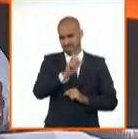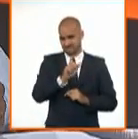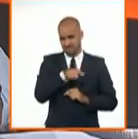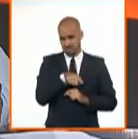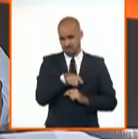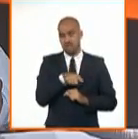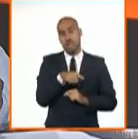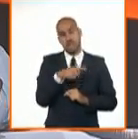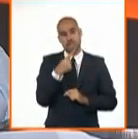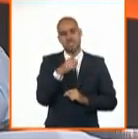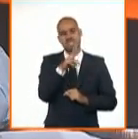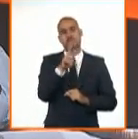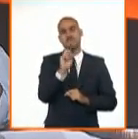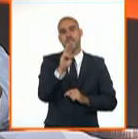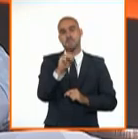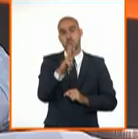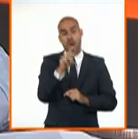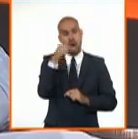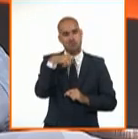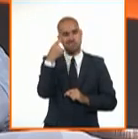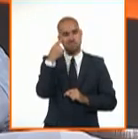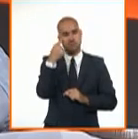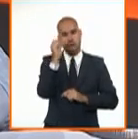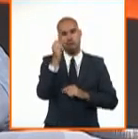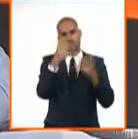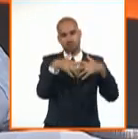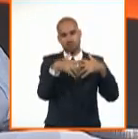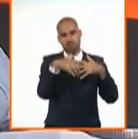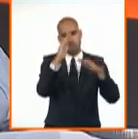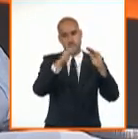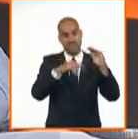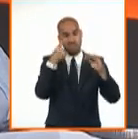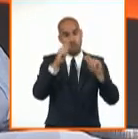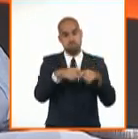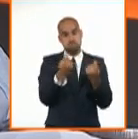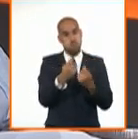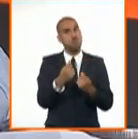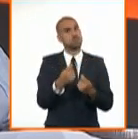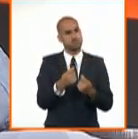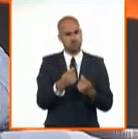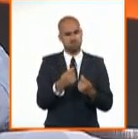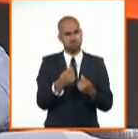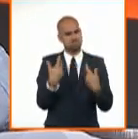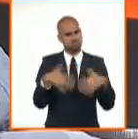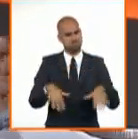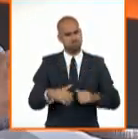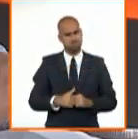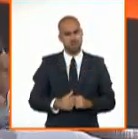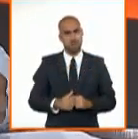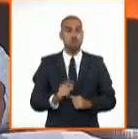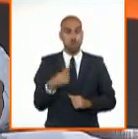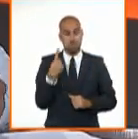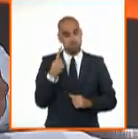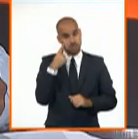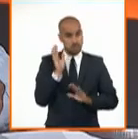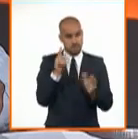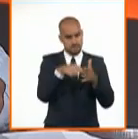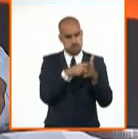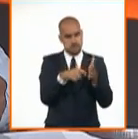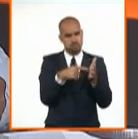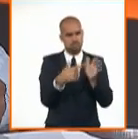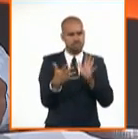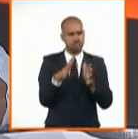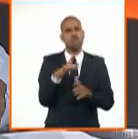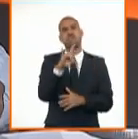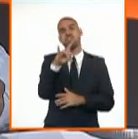con una limitación y como factor debería muy alto de potencia estamos planificando un mantenimiento que está en el orden de los 90